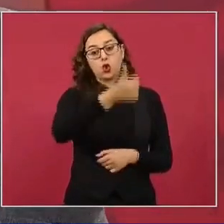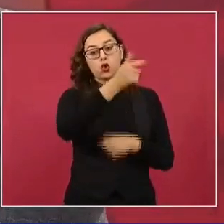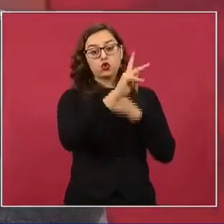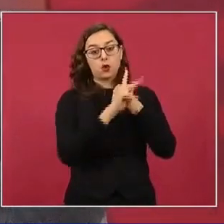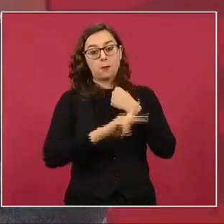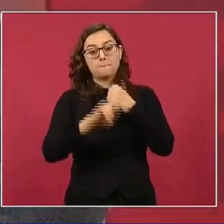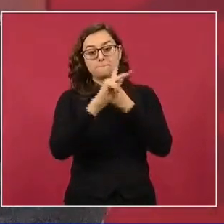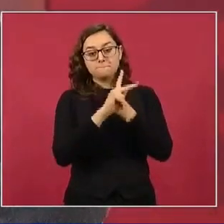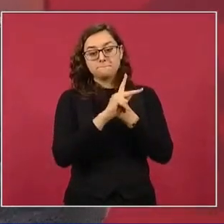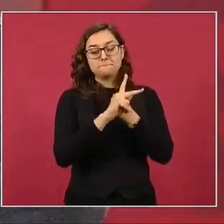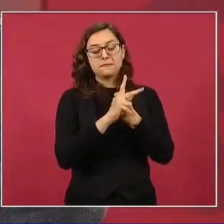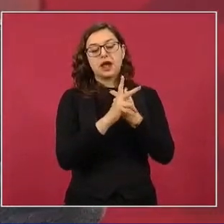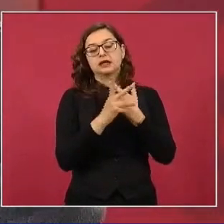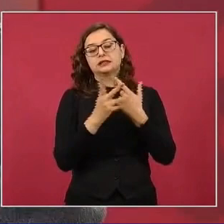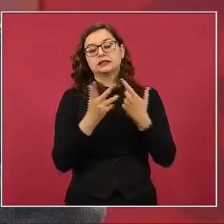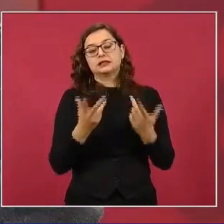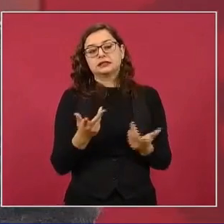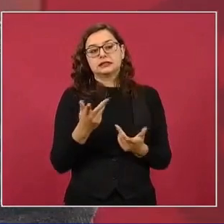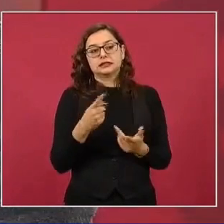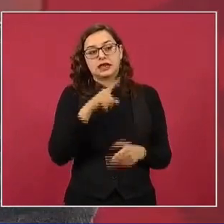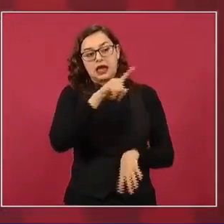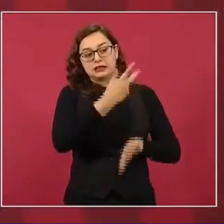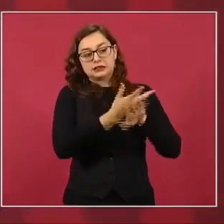quiere comprar un bien en Estados Unidos,